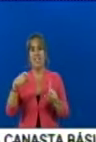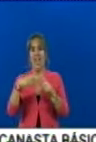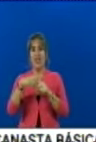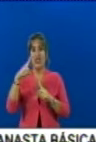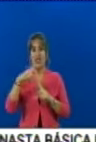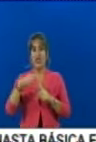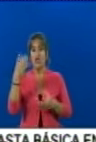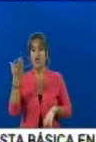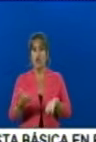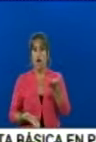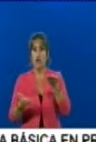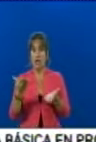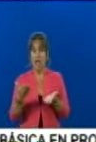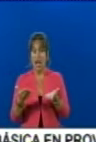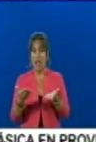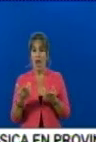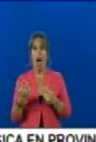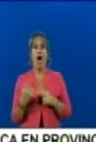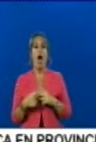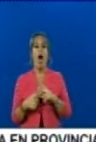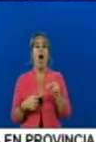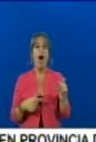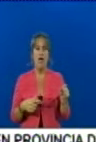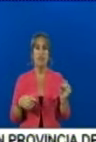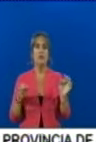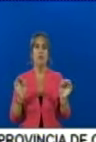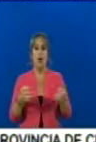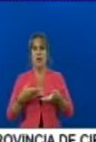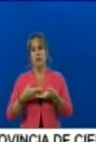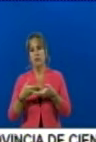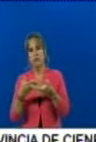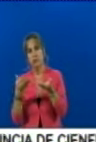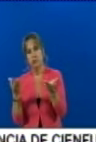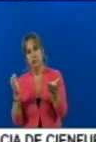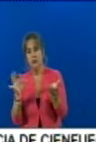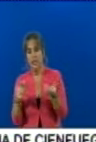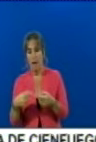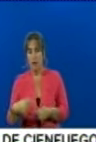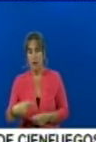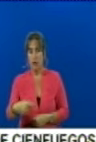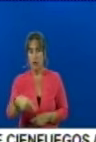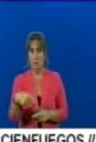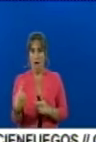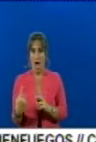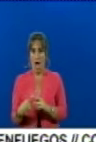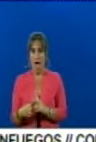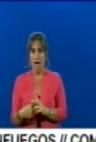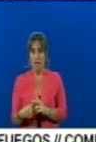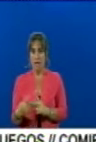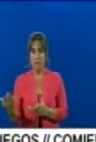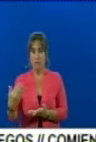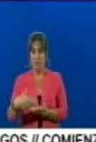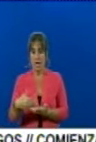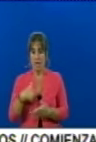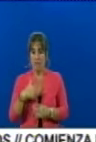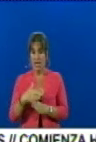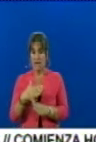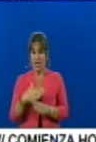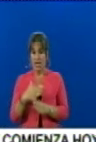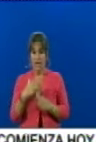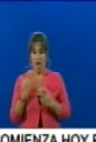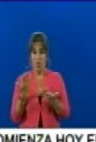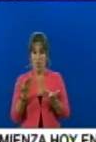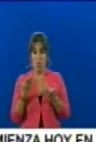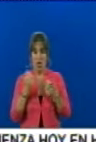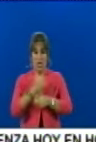están recibidas, donde continuaremos esta distribución con las próximas casillas que se avecinan para Santiago de Cuba en